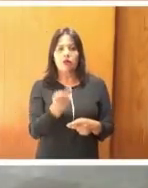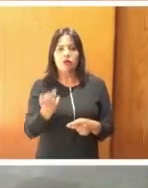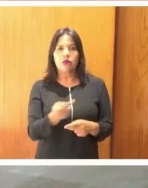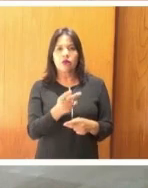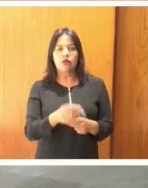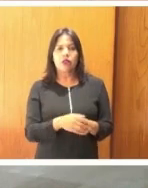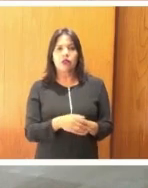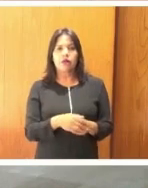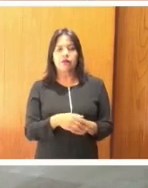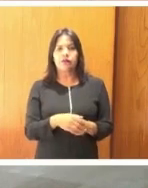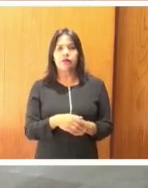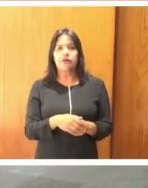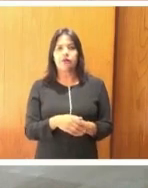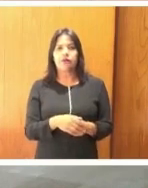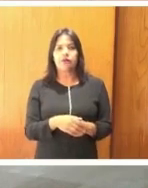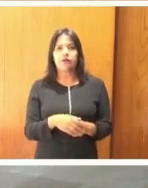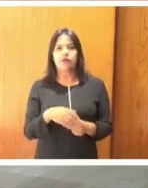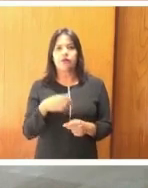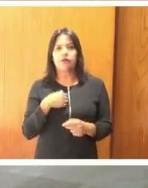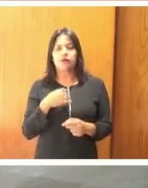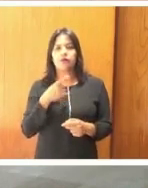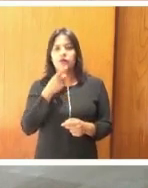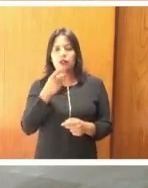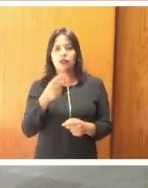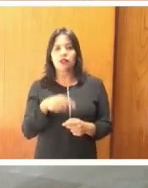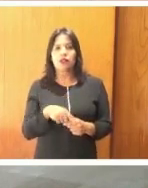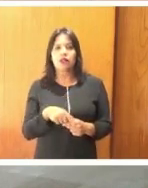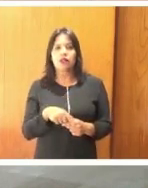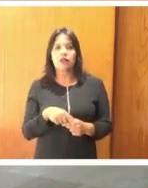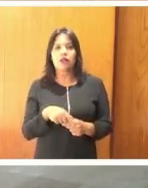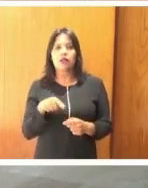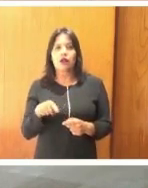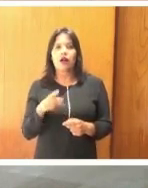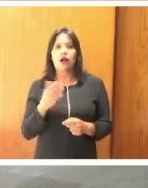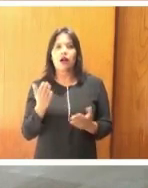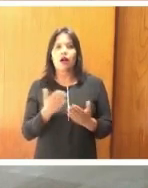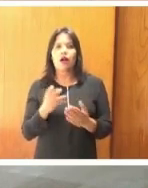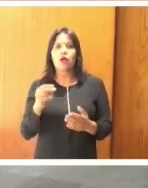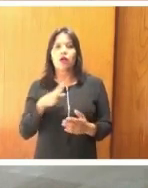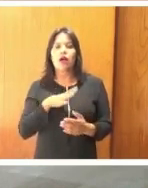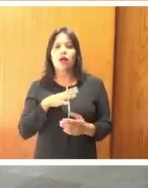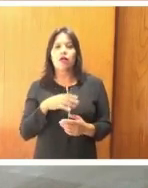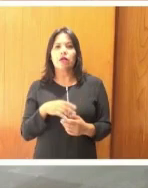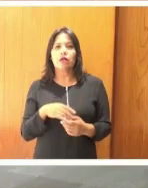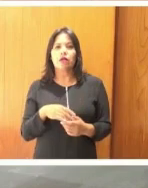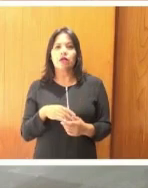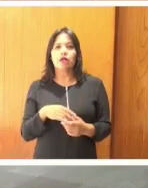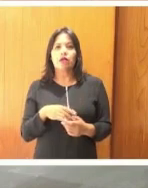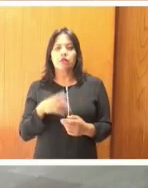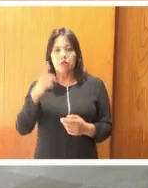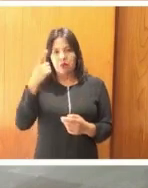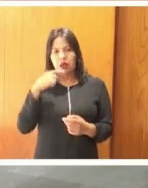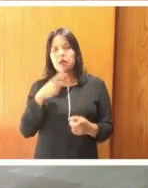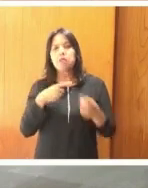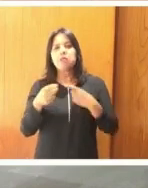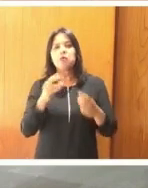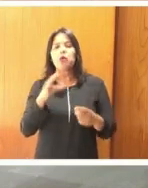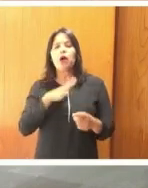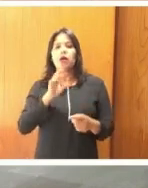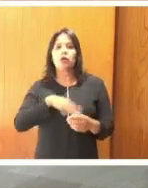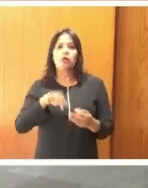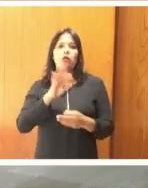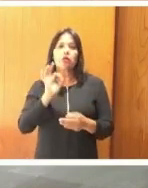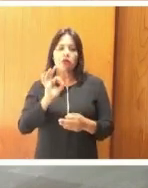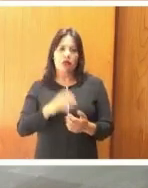del comisionado presidente, les informo que en este primer bloque de proyectos de resolución no se encuentran separados proyectos para su discusión y votación en lo